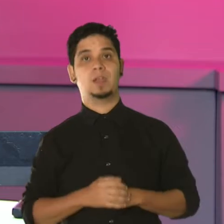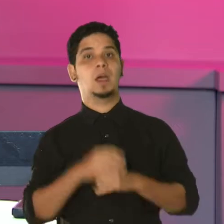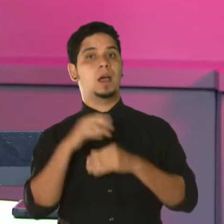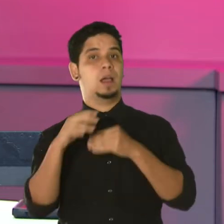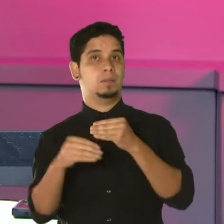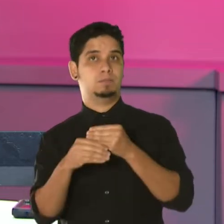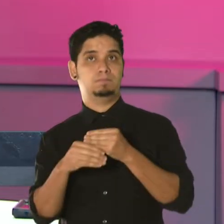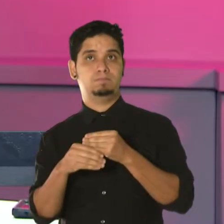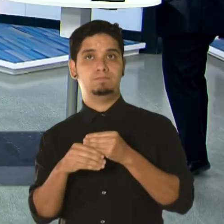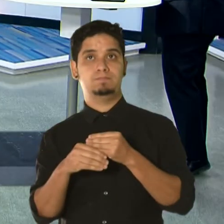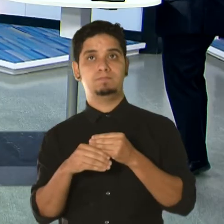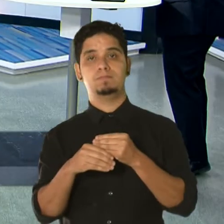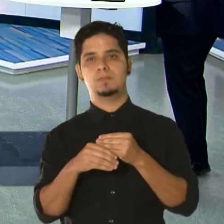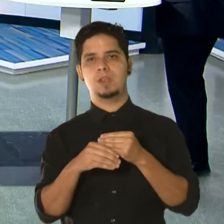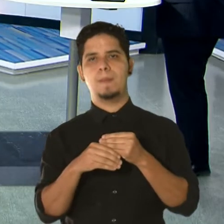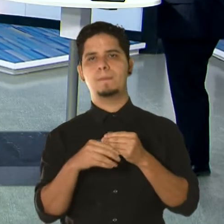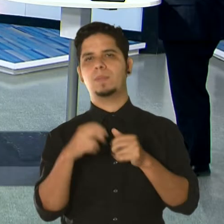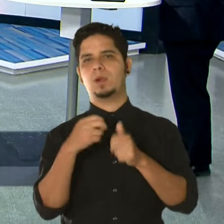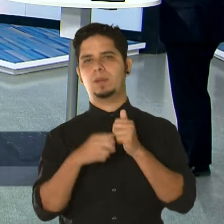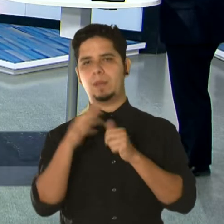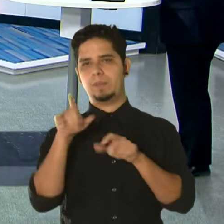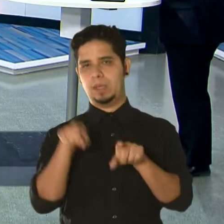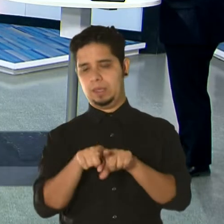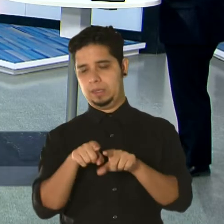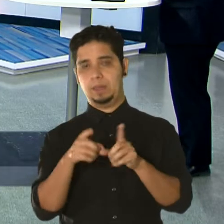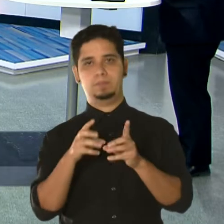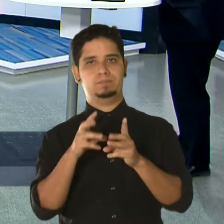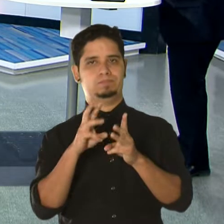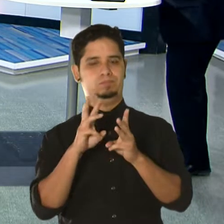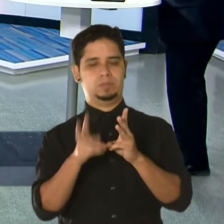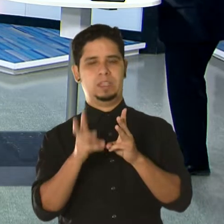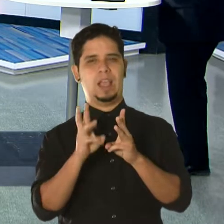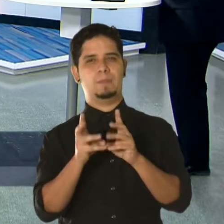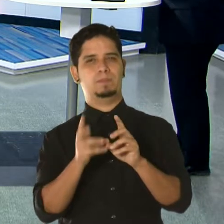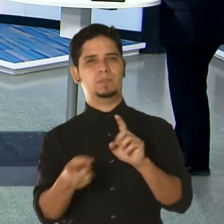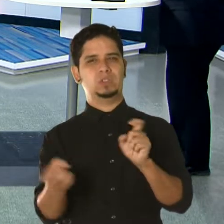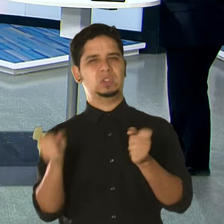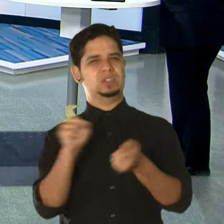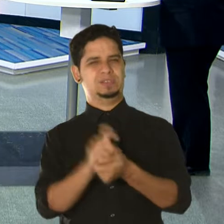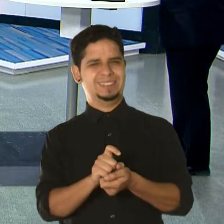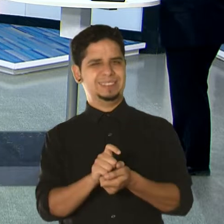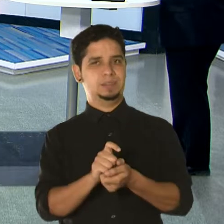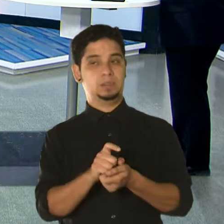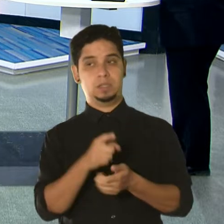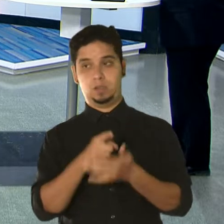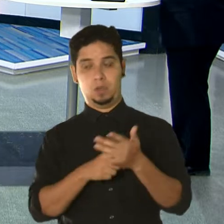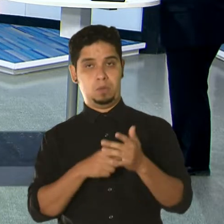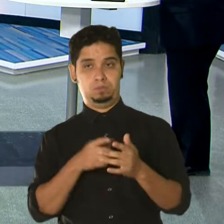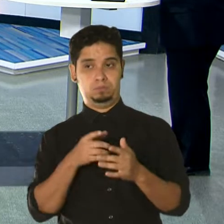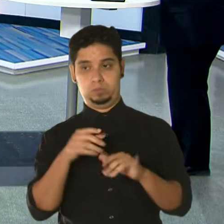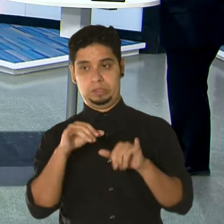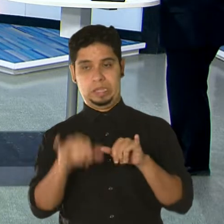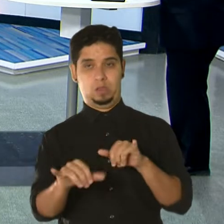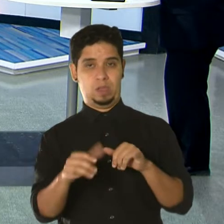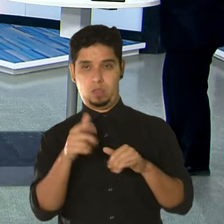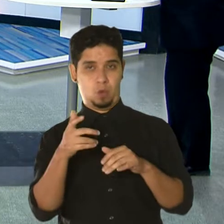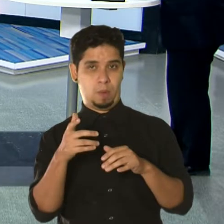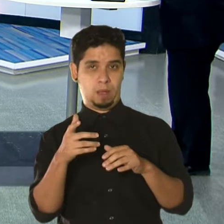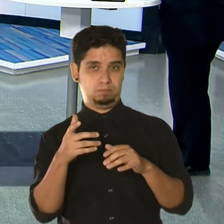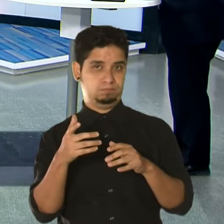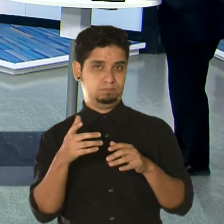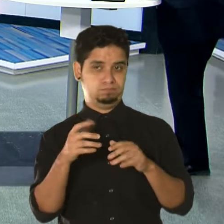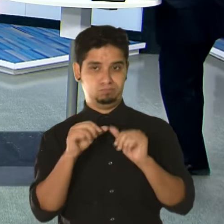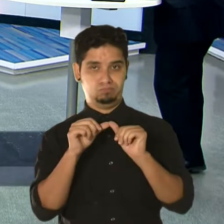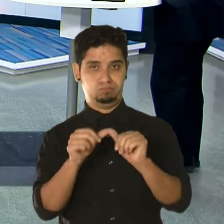de climático, que eso llegó para quedarse. ¿Cómo estas organizaciones se están reinventando o redefinen